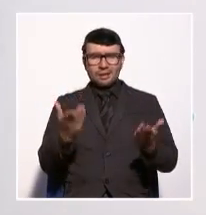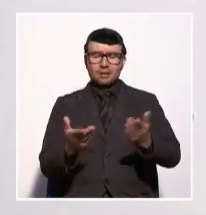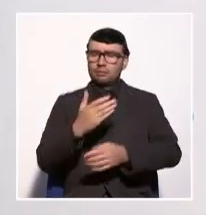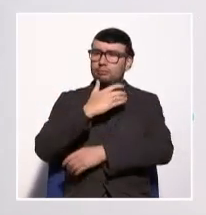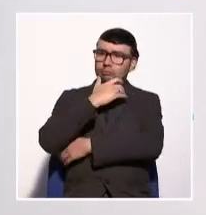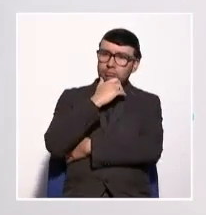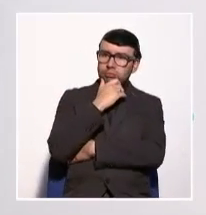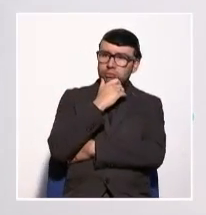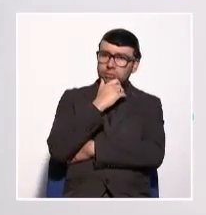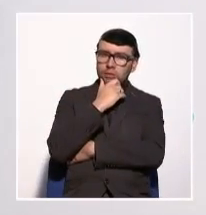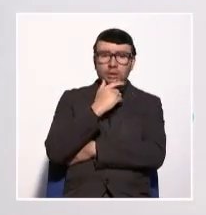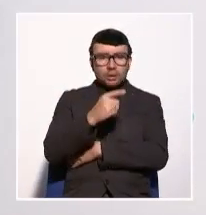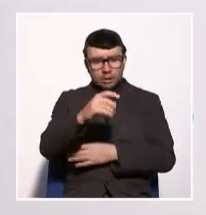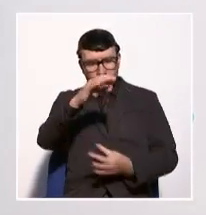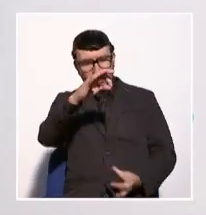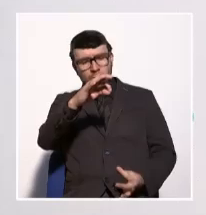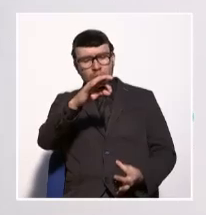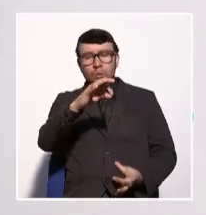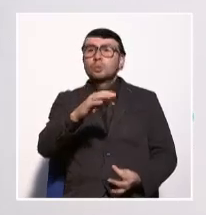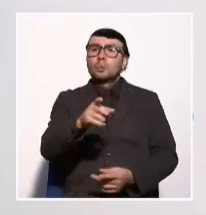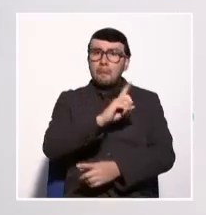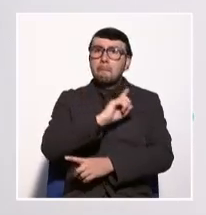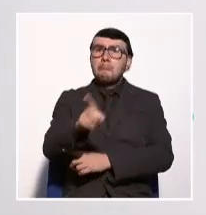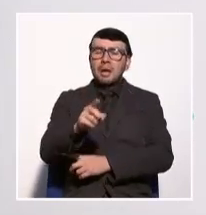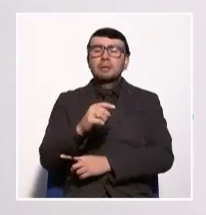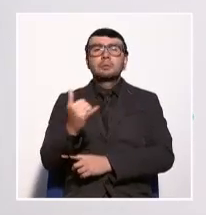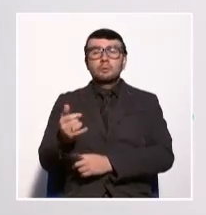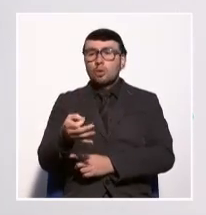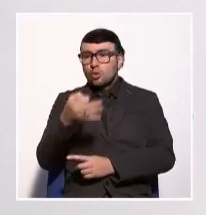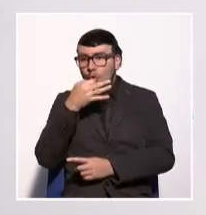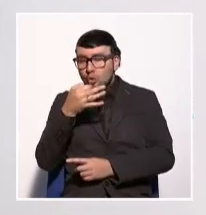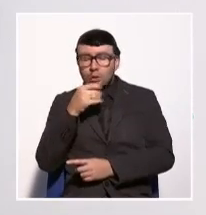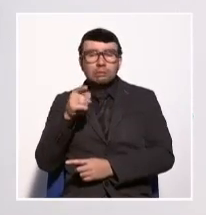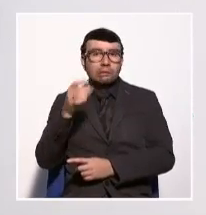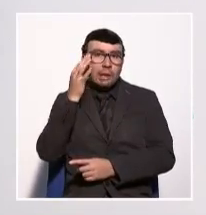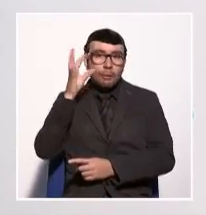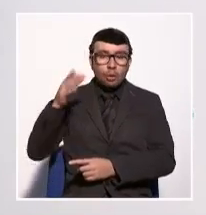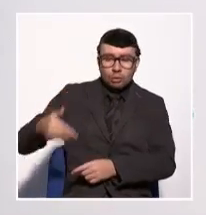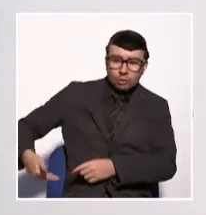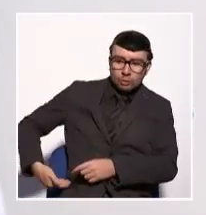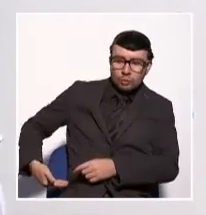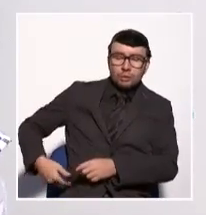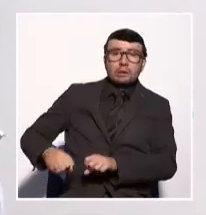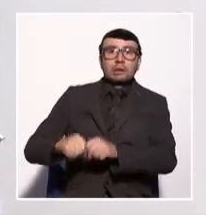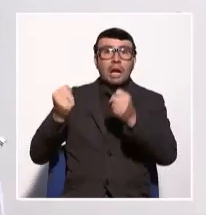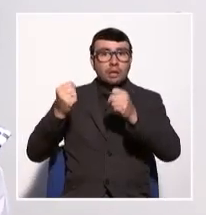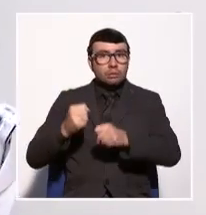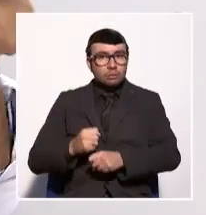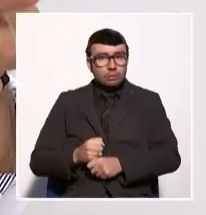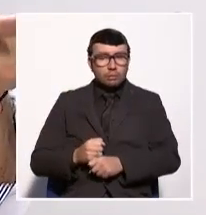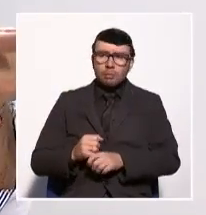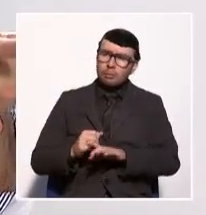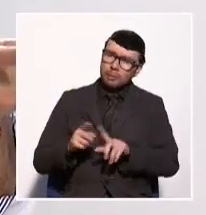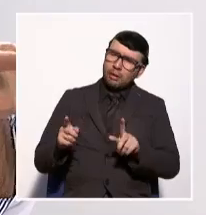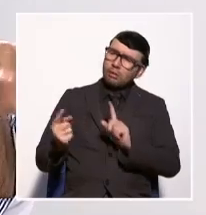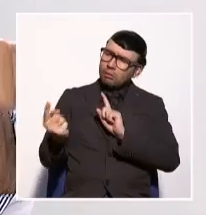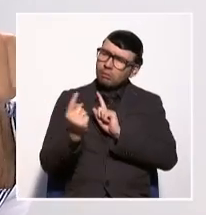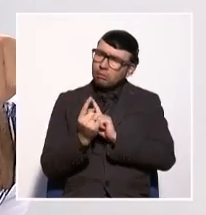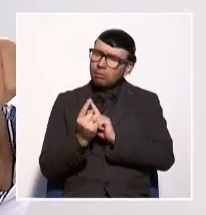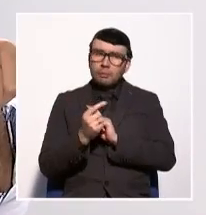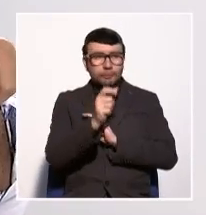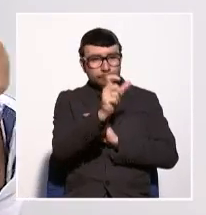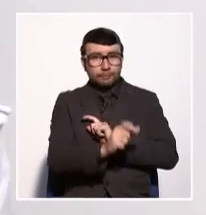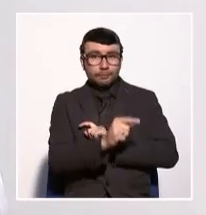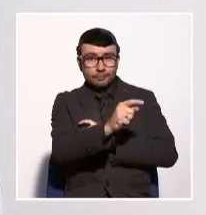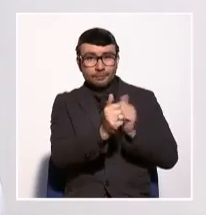hubiera mandado un tratamiento porque hubiera sospechado hasta un daño renal y después de al avaluado que lo estaba viendo con el doctor